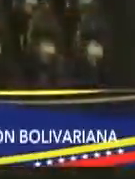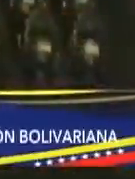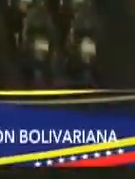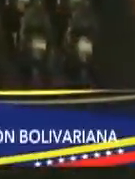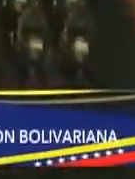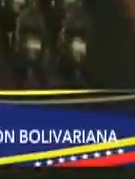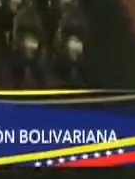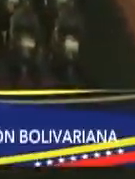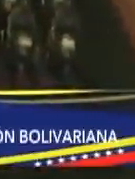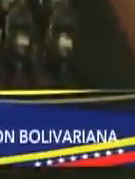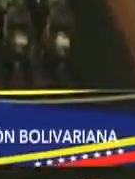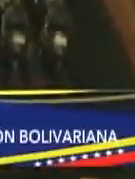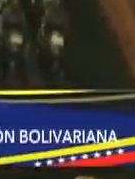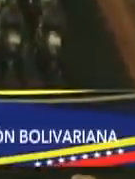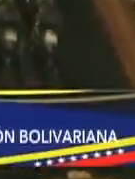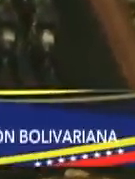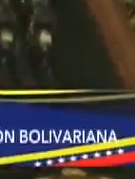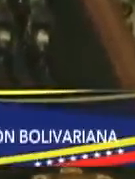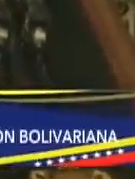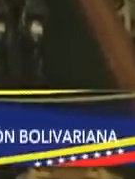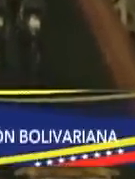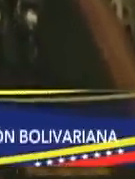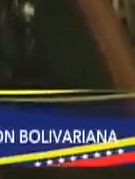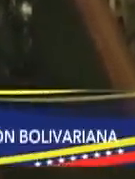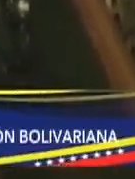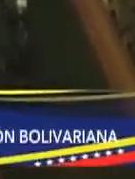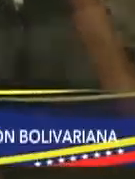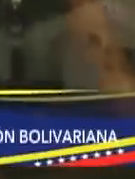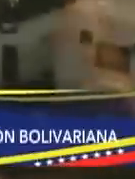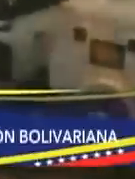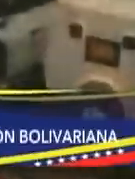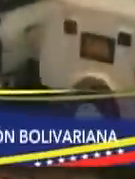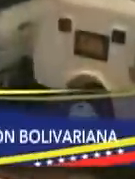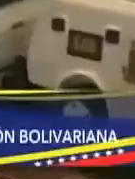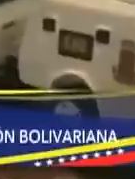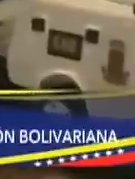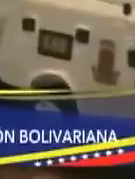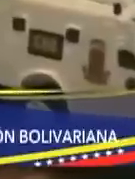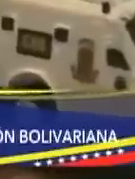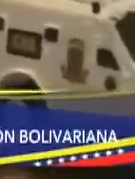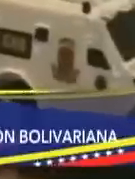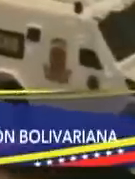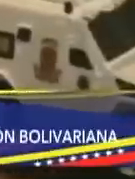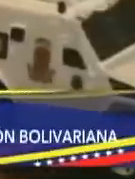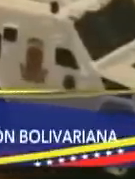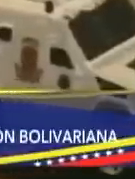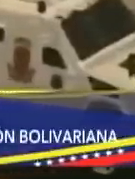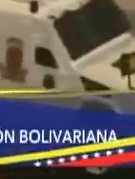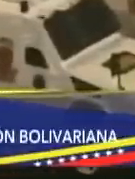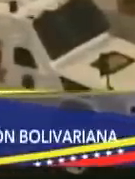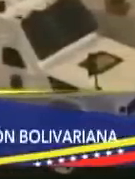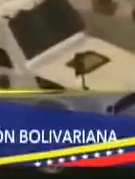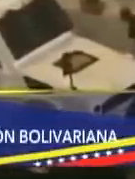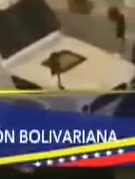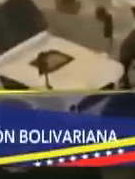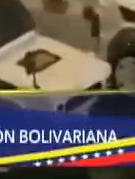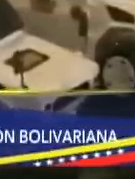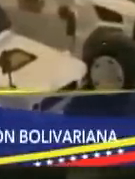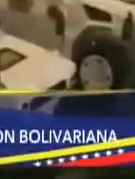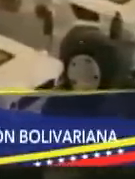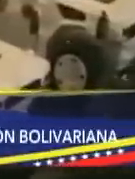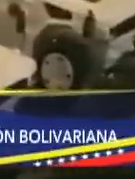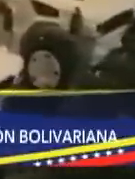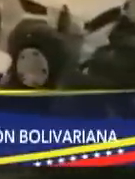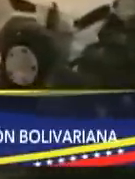del Palacio Federal Legislativo hace 24 años. Sin duda alguna, un momento que marcó la pauta, un punto de